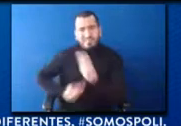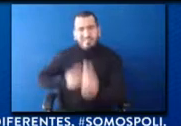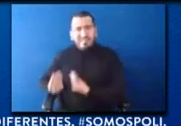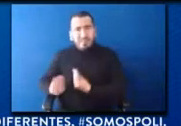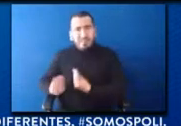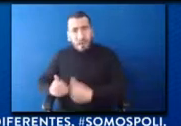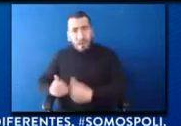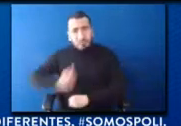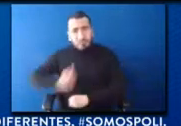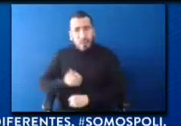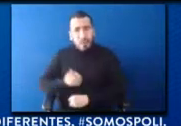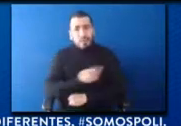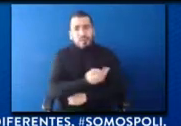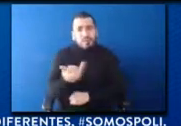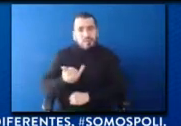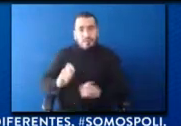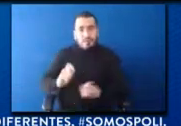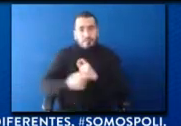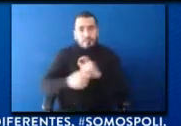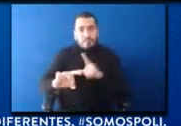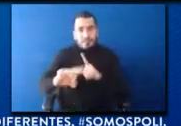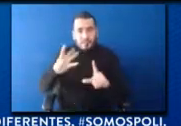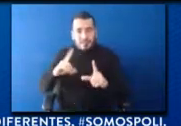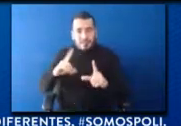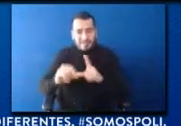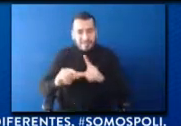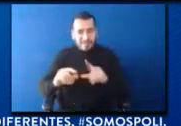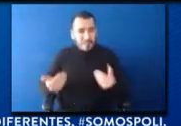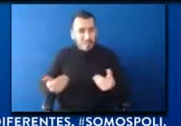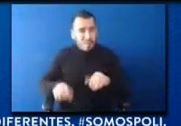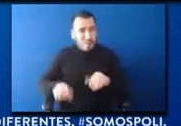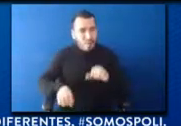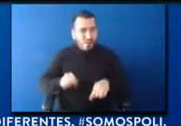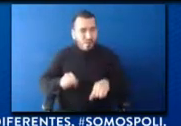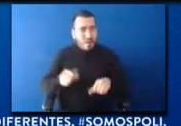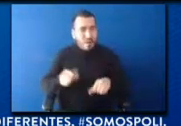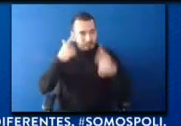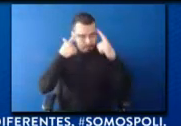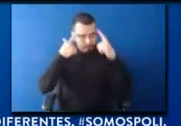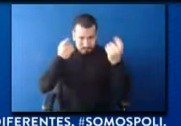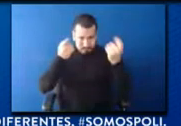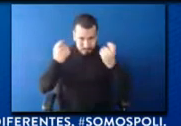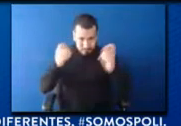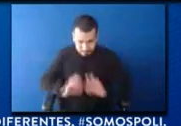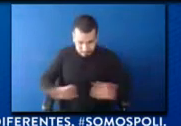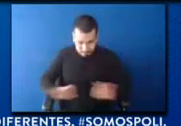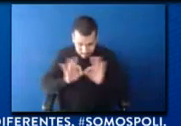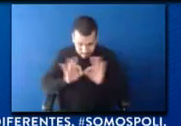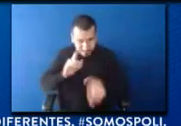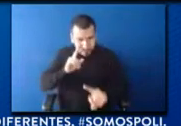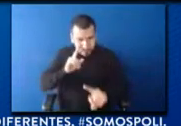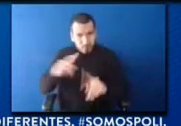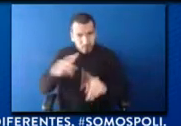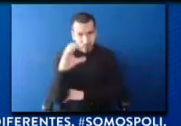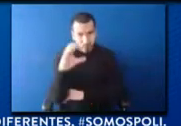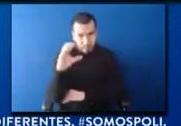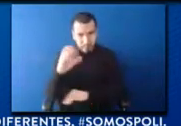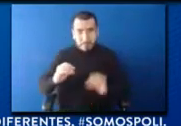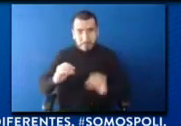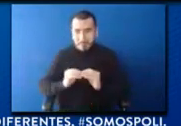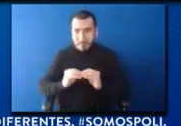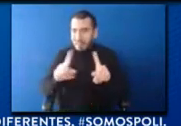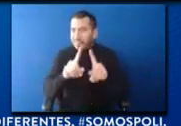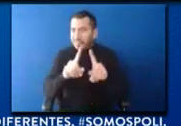un elemento esencial y es la posibilidad de generar una estrategia que es clave para el país, denominada